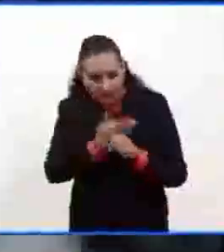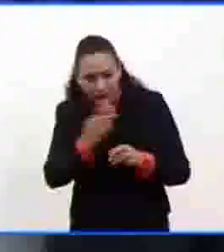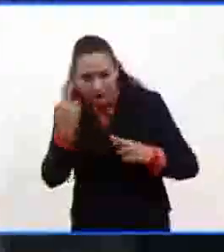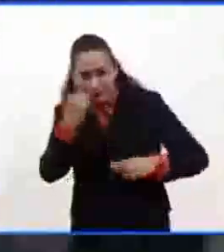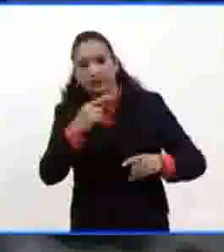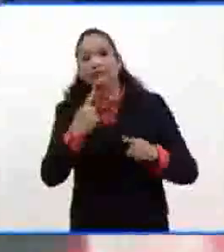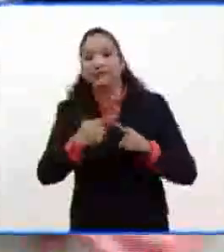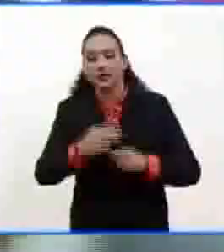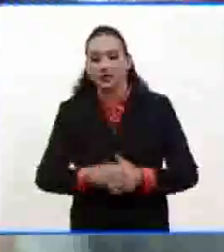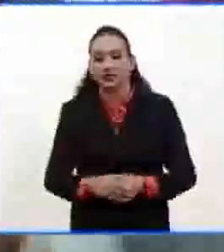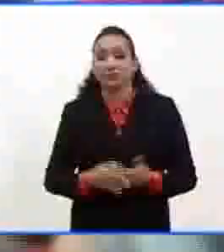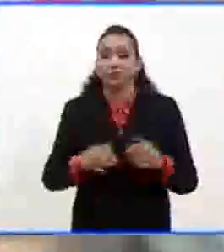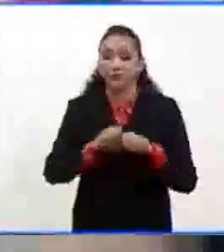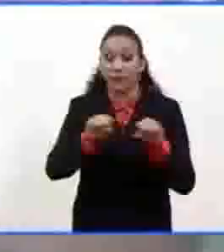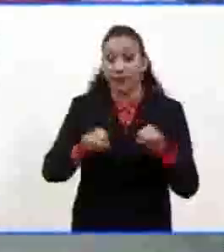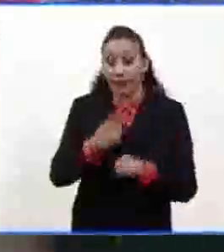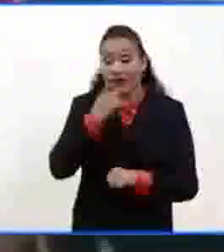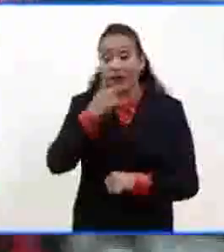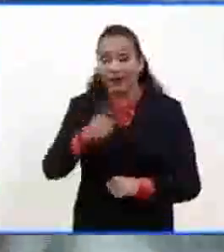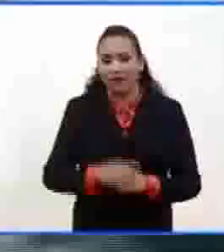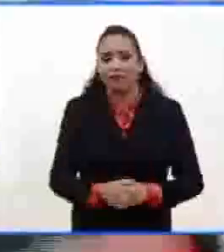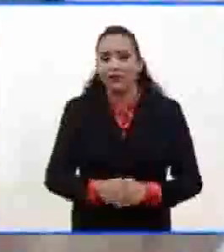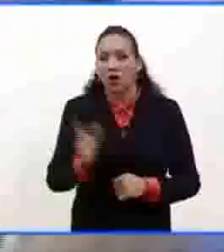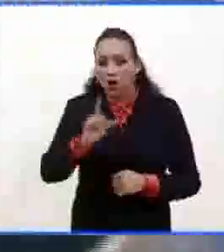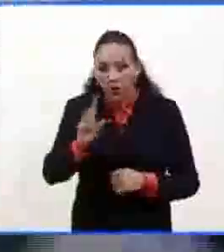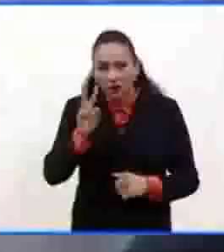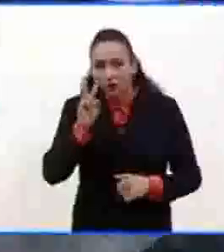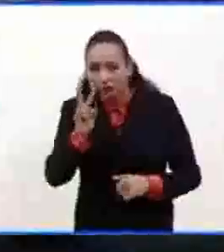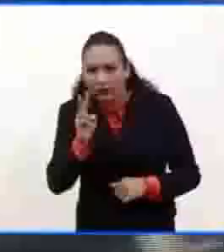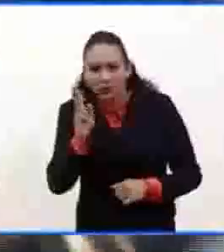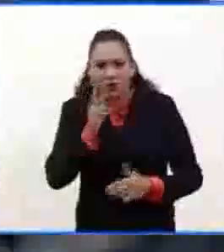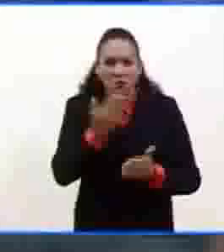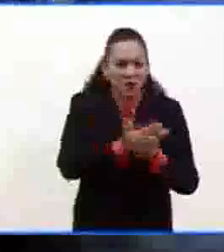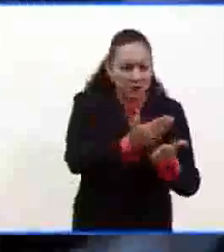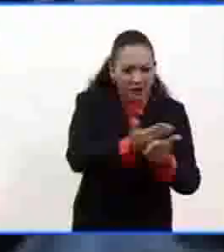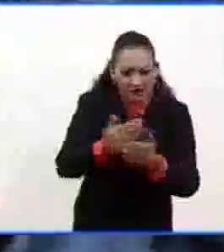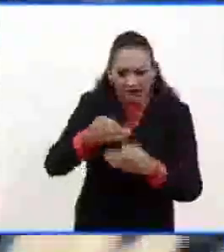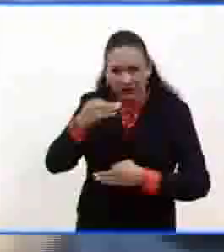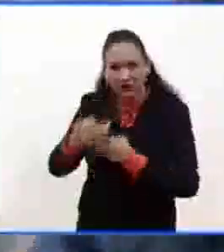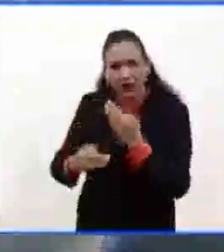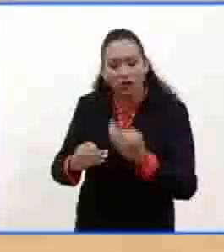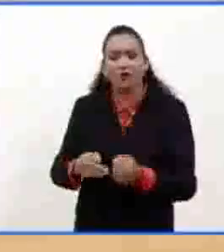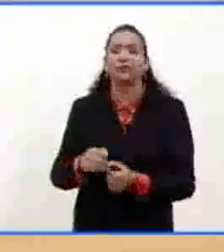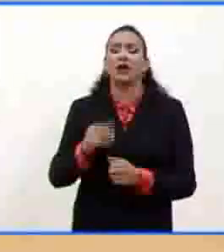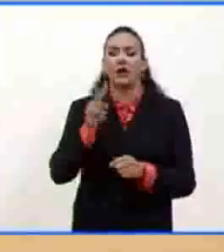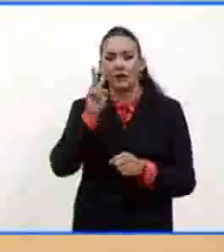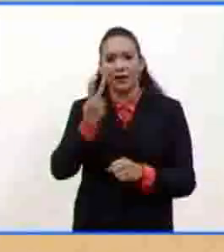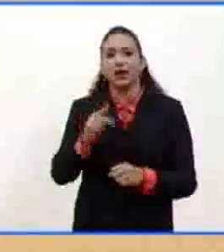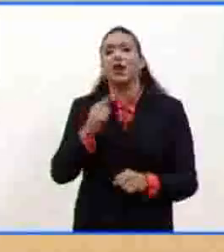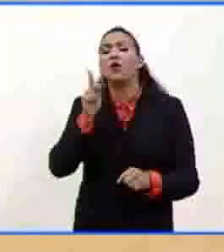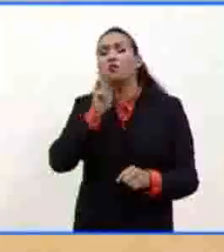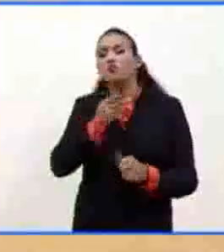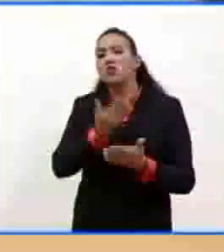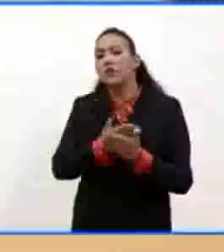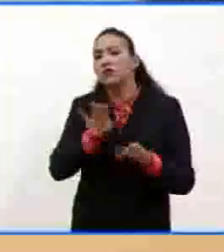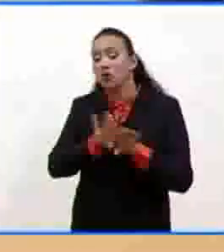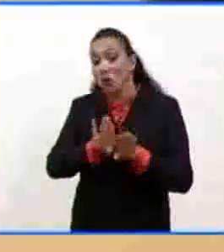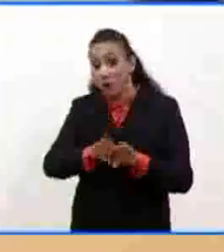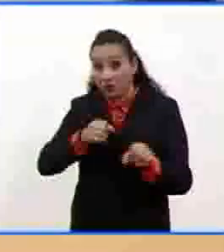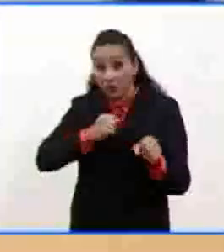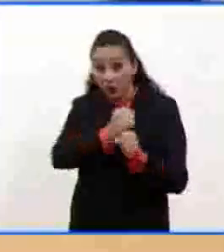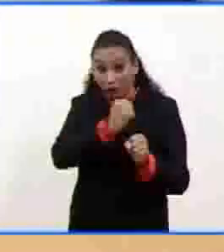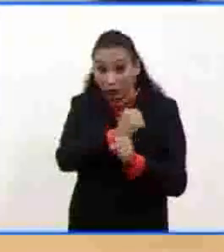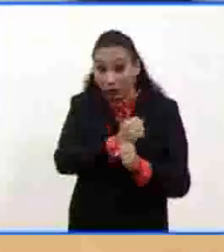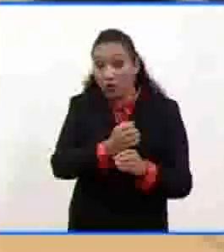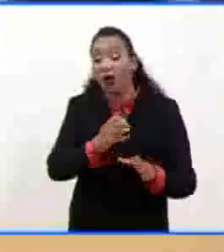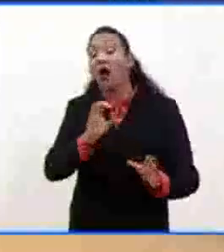La sala ha sostenido que en estos casos se debe excluir todo medio de convicción que haya sido obtenido directamente mediante